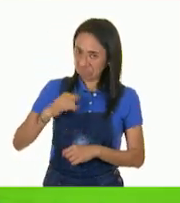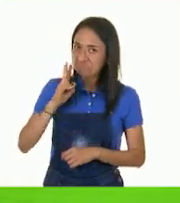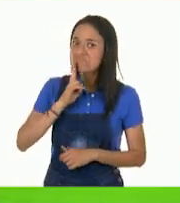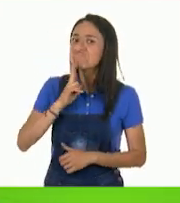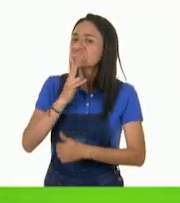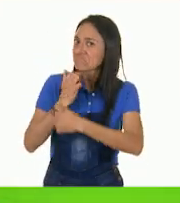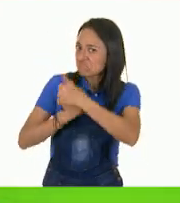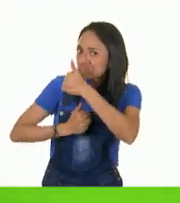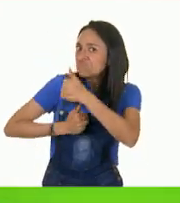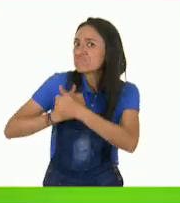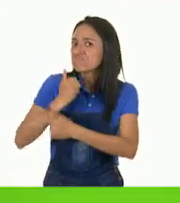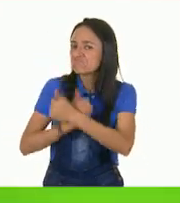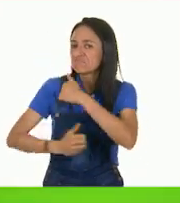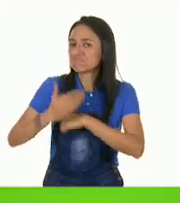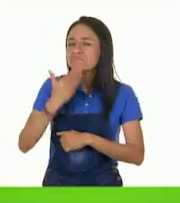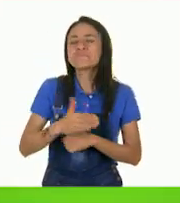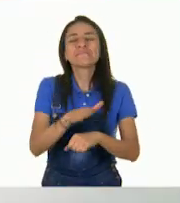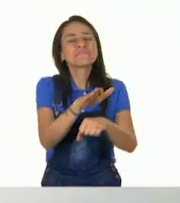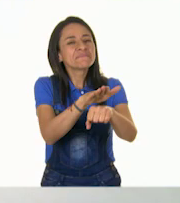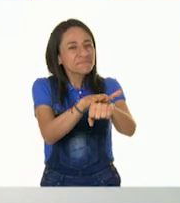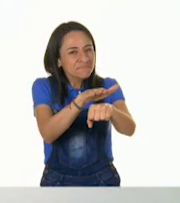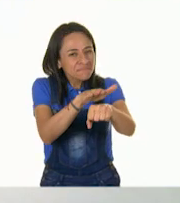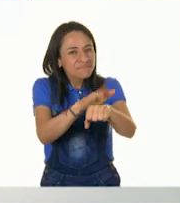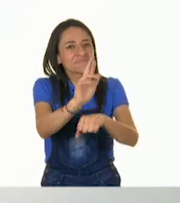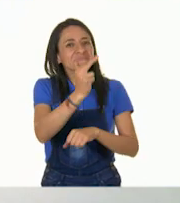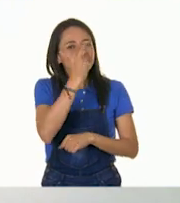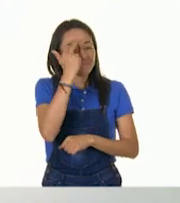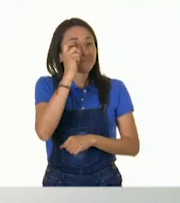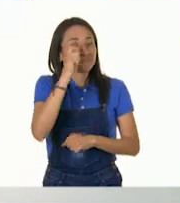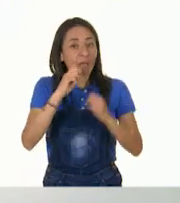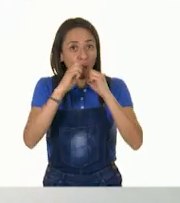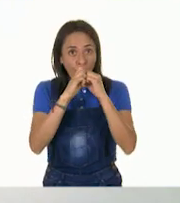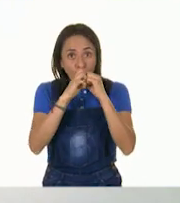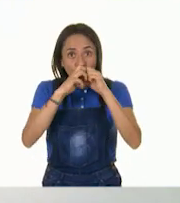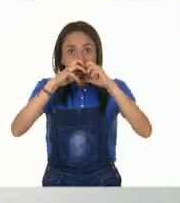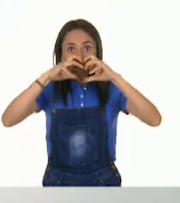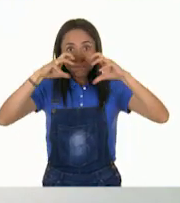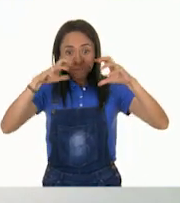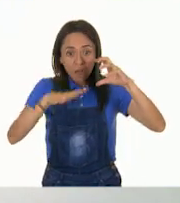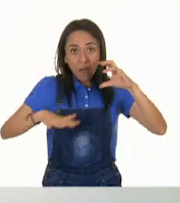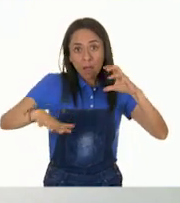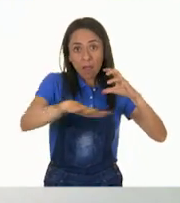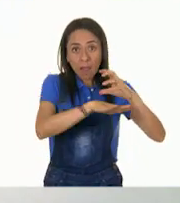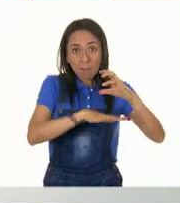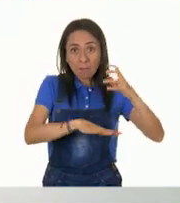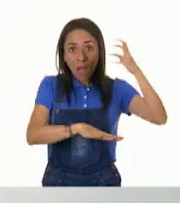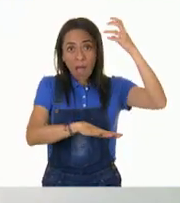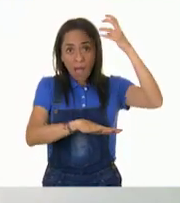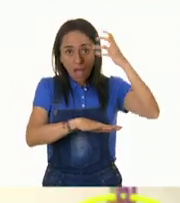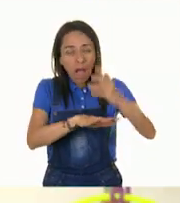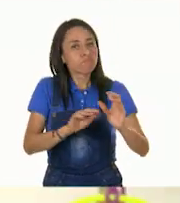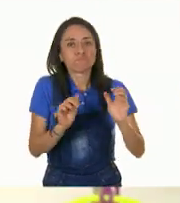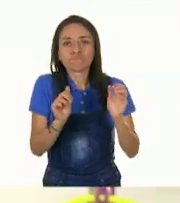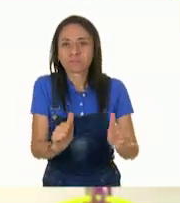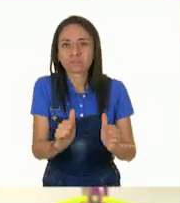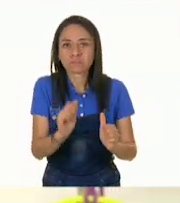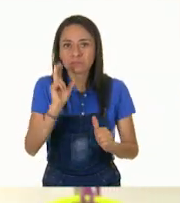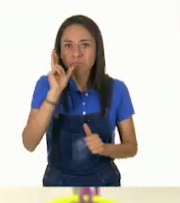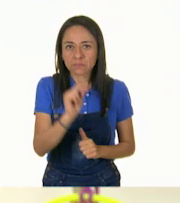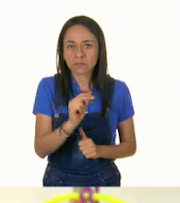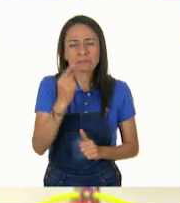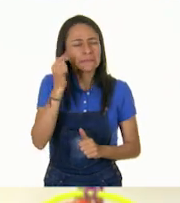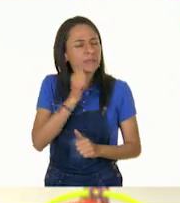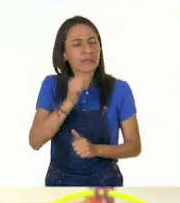filo recuerda que debemos de evitar que el globo esté en el piso bien lo mantenemos siempre arriba arriba